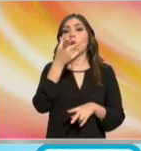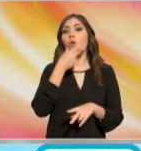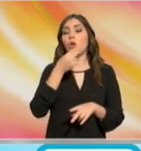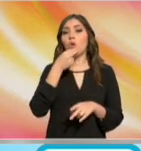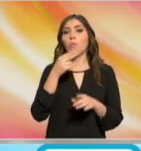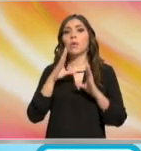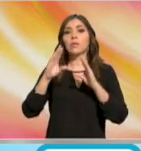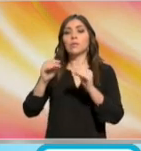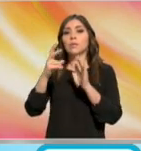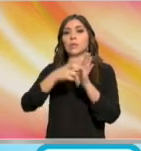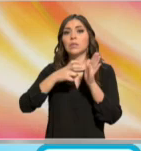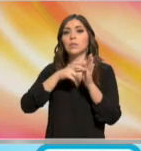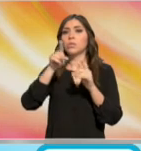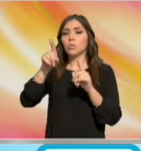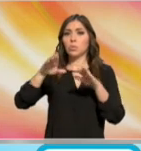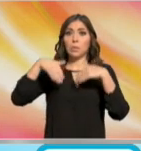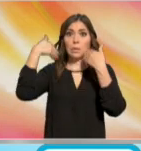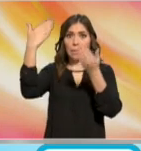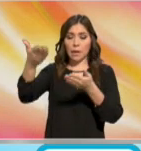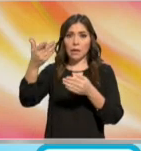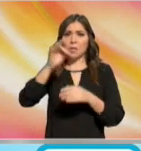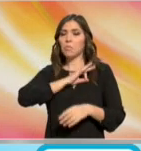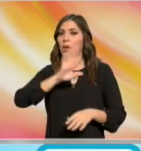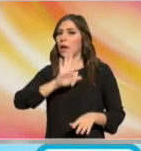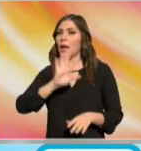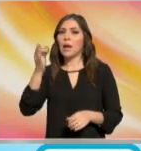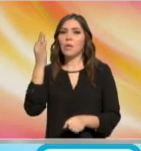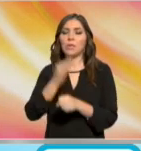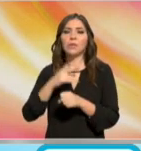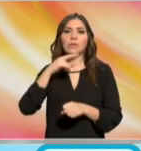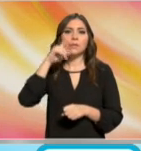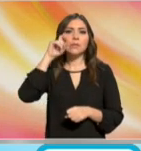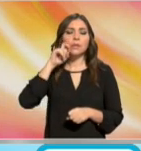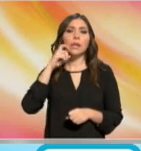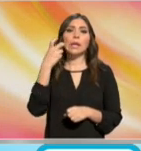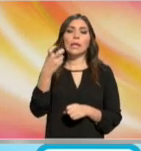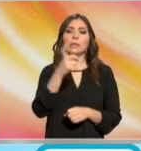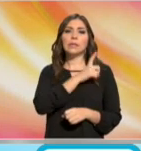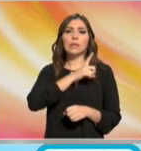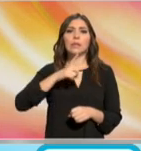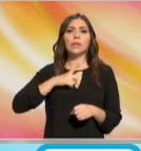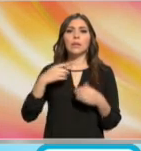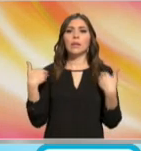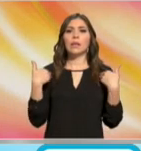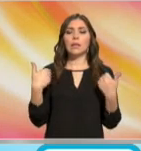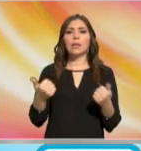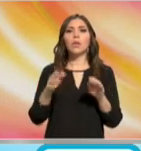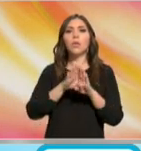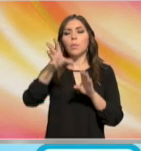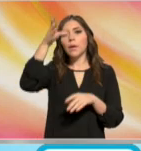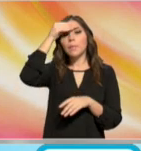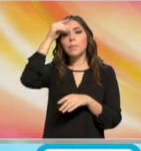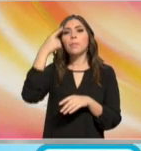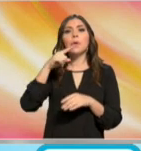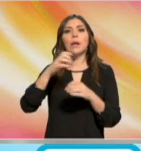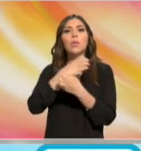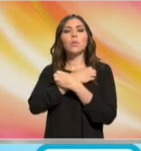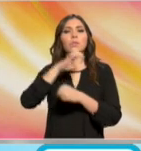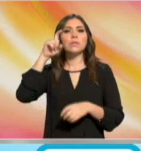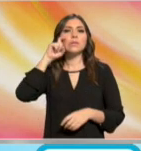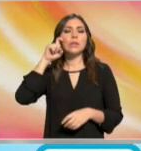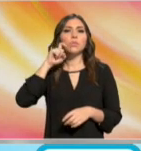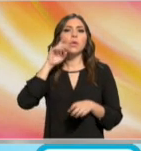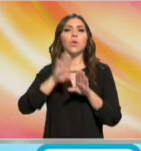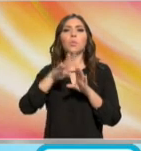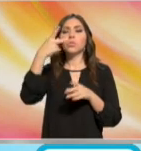con todo a donde sea. A la casa. Esto tiene que ver con un asunto de educación sexual, ¿no? Esto es un asunto de nuestra cultura y la forma en que estamos